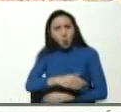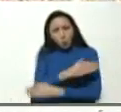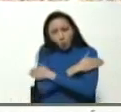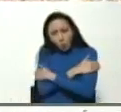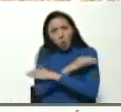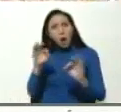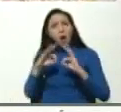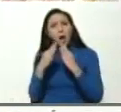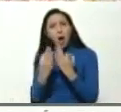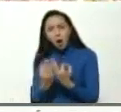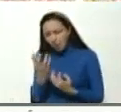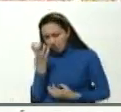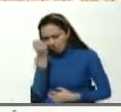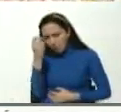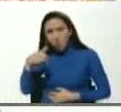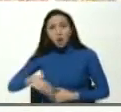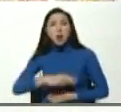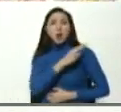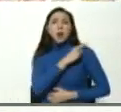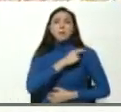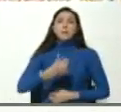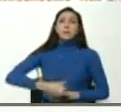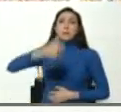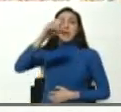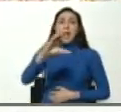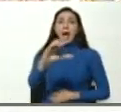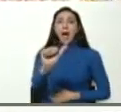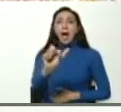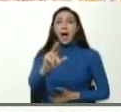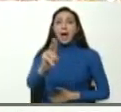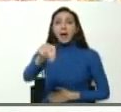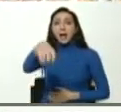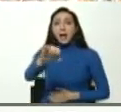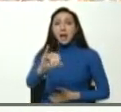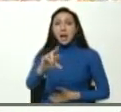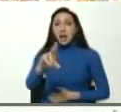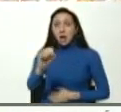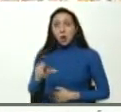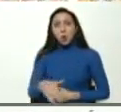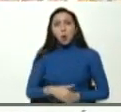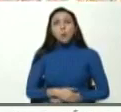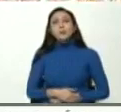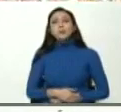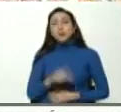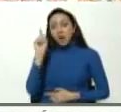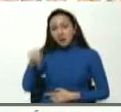de nuestro gobernador y general en jefe presidente